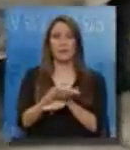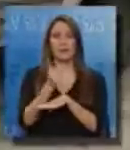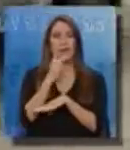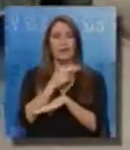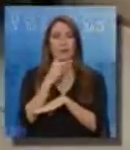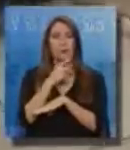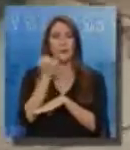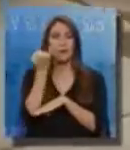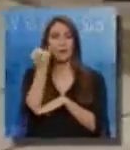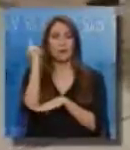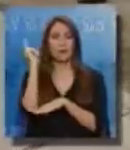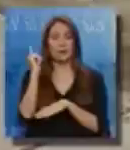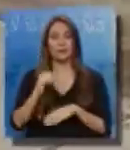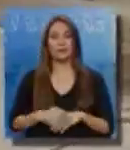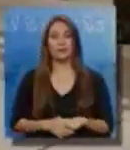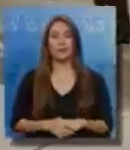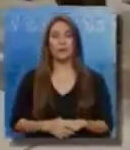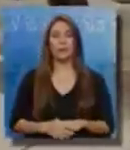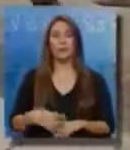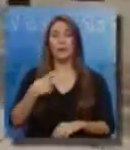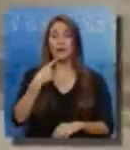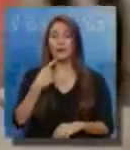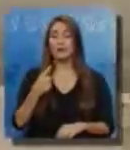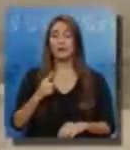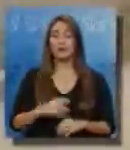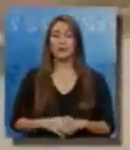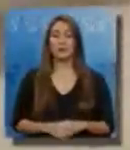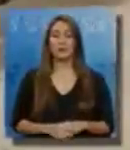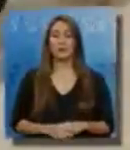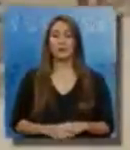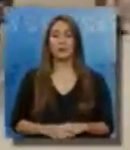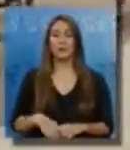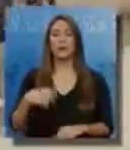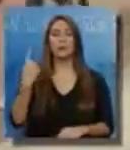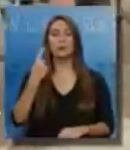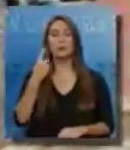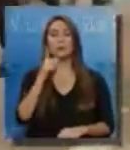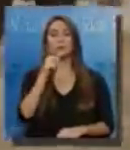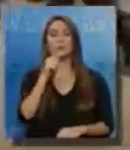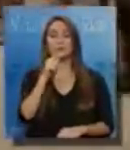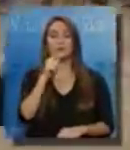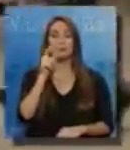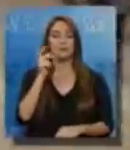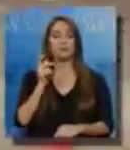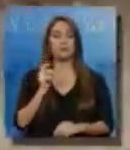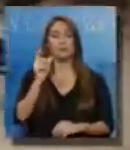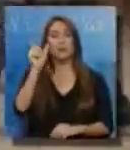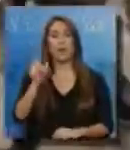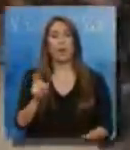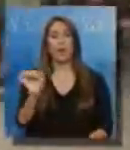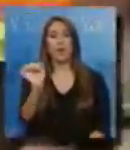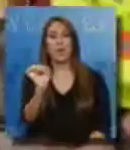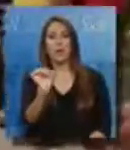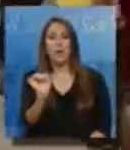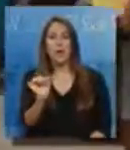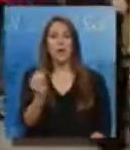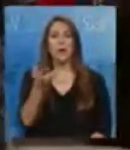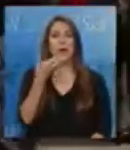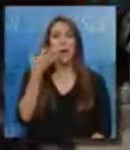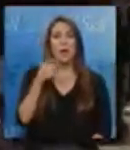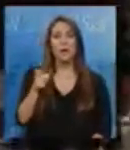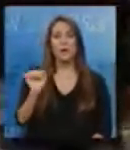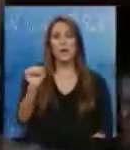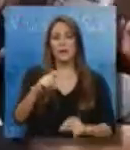engañando a la policía, señalando que hubo la intervención de un vehículo. Un vehículo